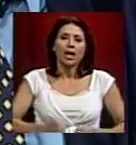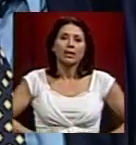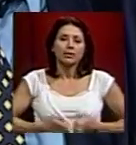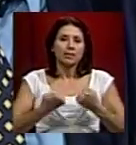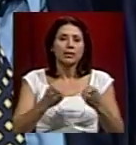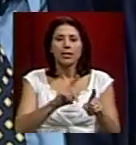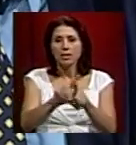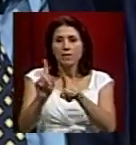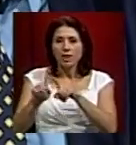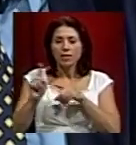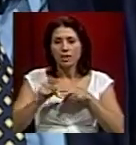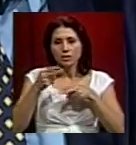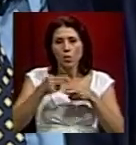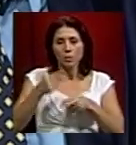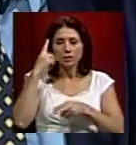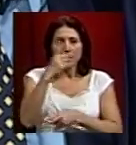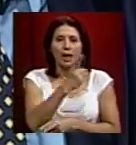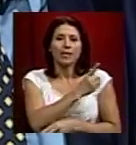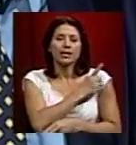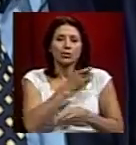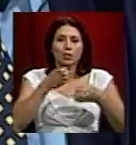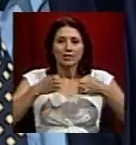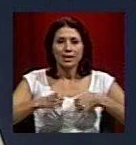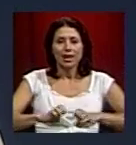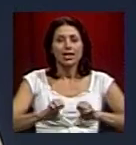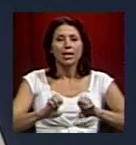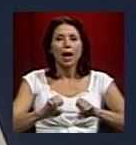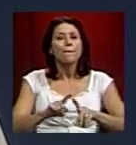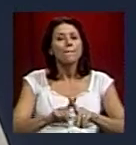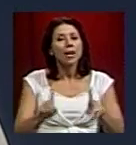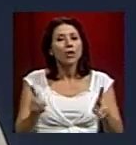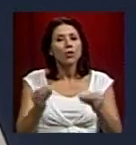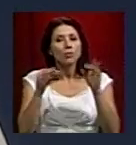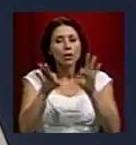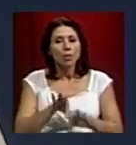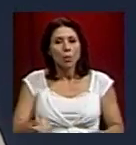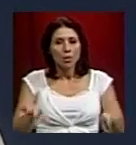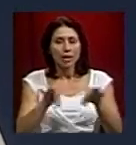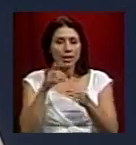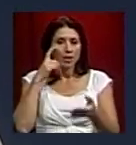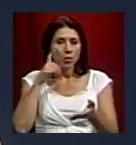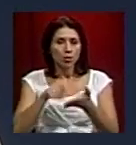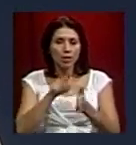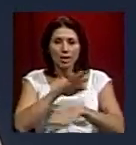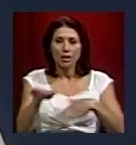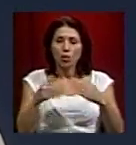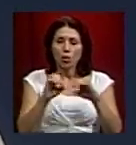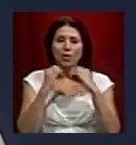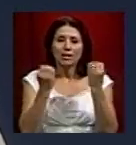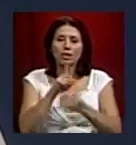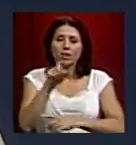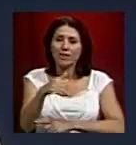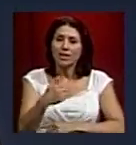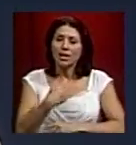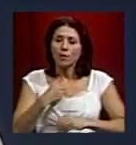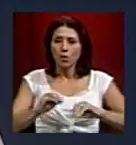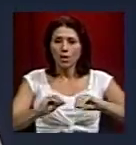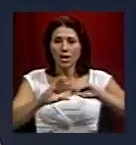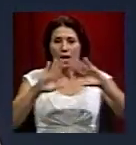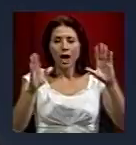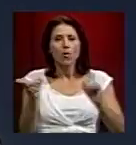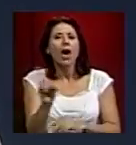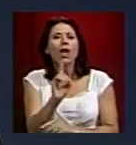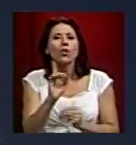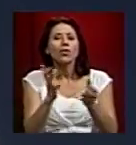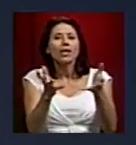Existen diferentes nombres para la dirección estratégica, pero es muy importante reconocer que toda organización debe tener muy claro a